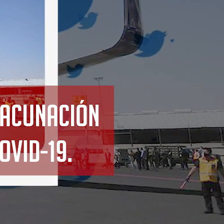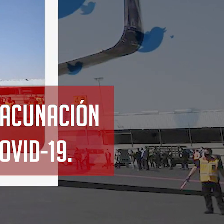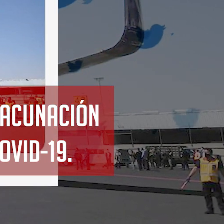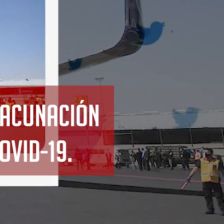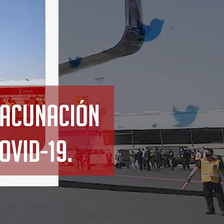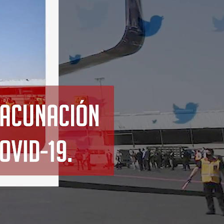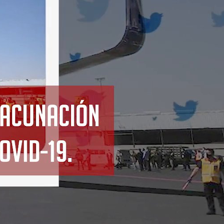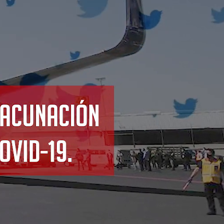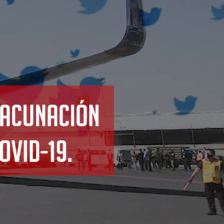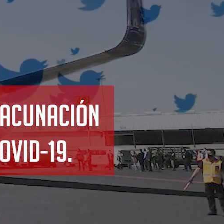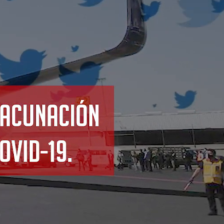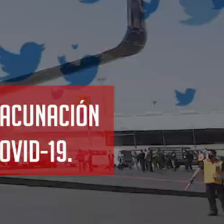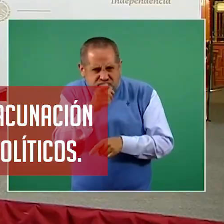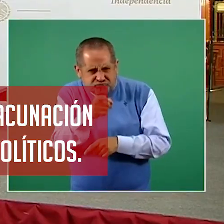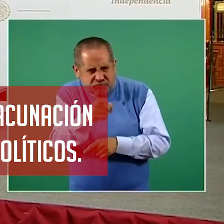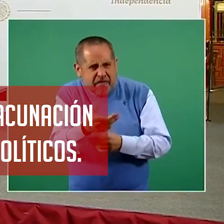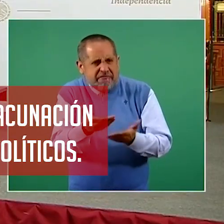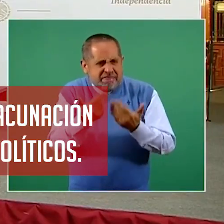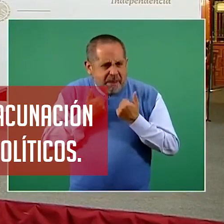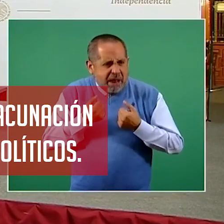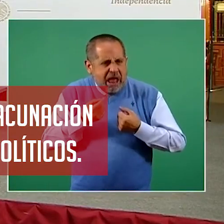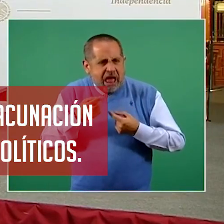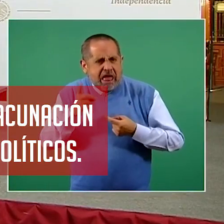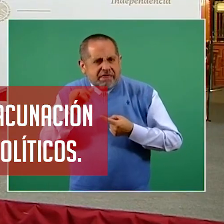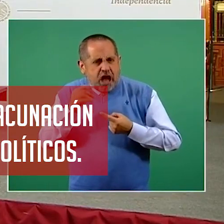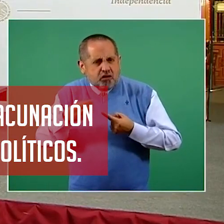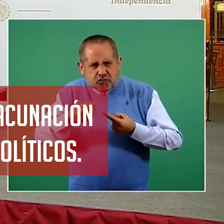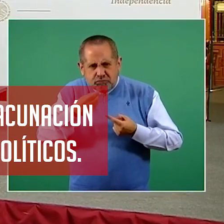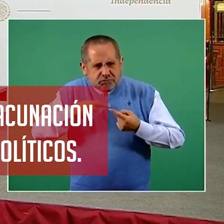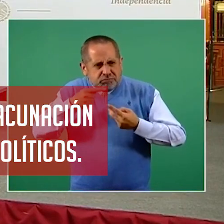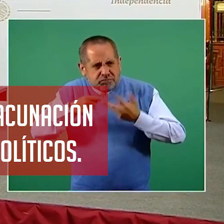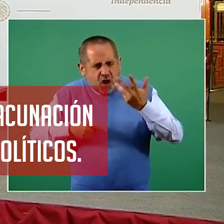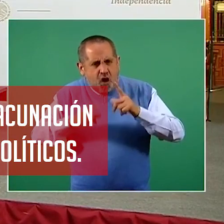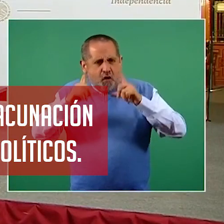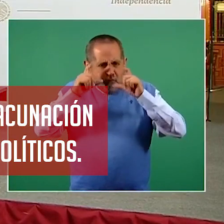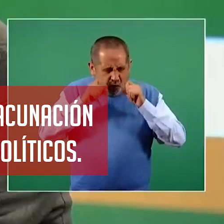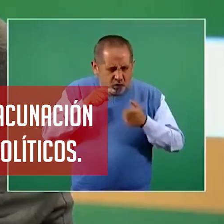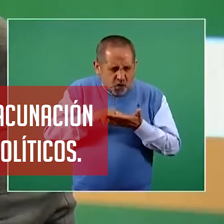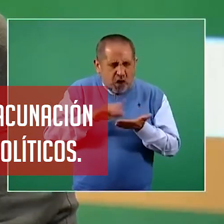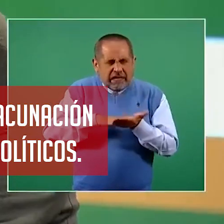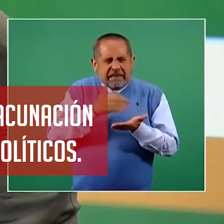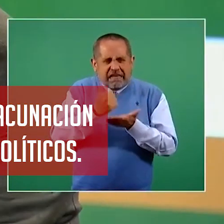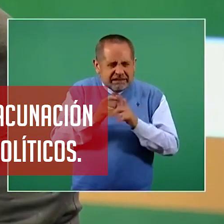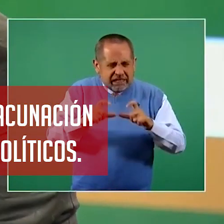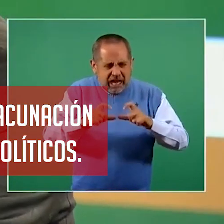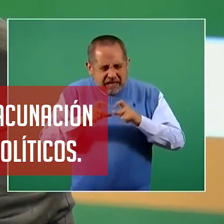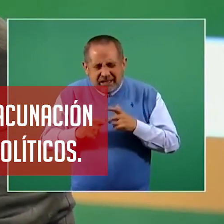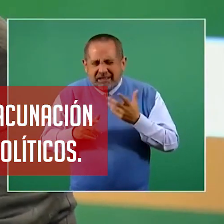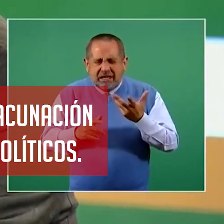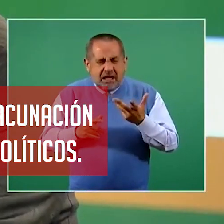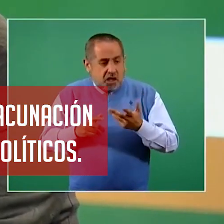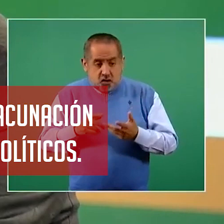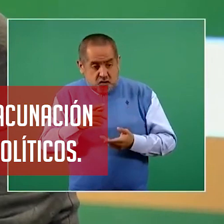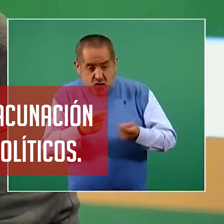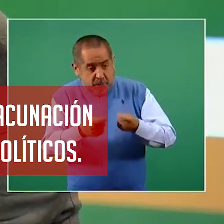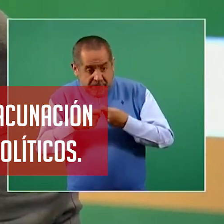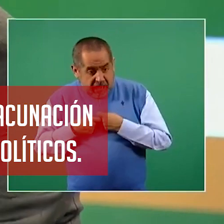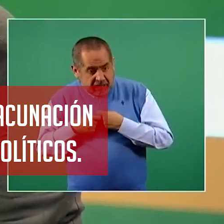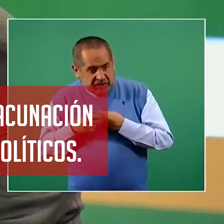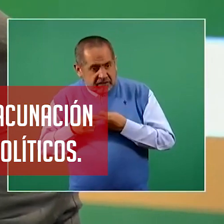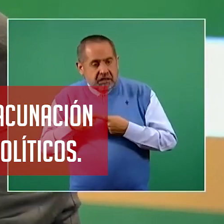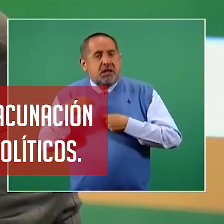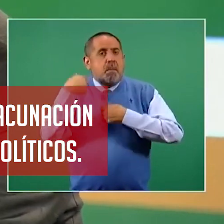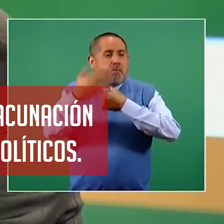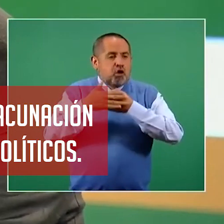las 32 entidades federativas. En conferencia de prensa diaria, el subsecretario subrayó que el Plan Nacional de Vacunación contra la COVID-19 no